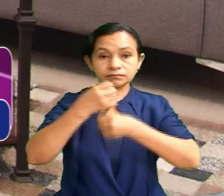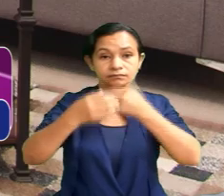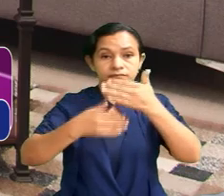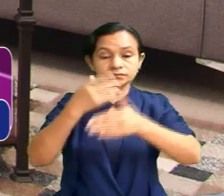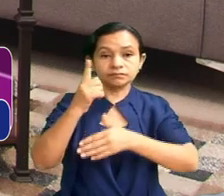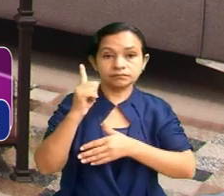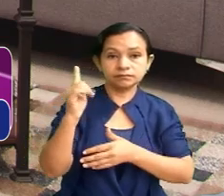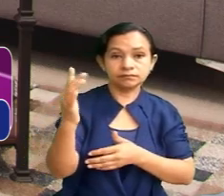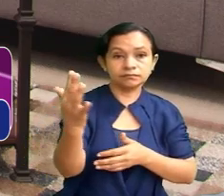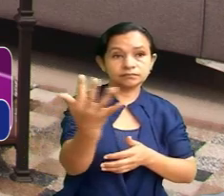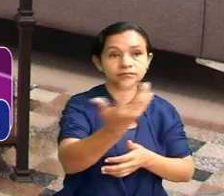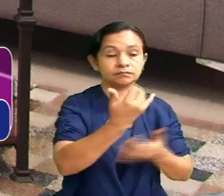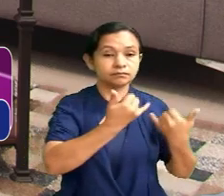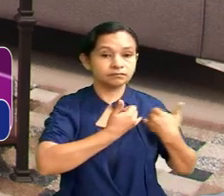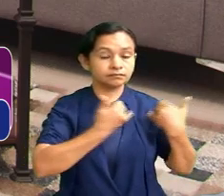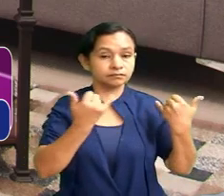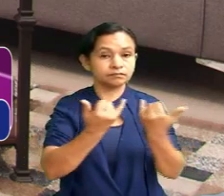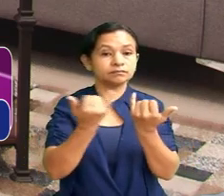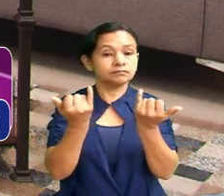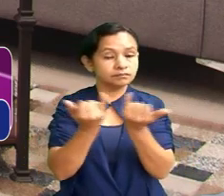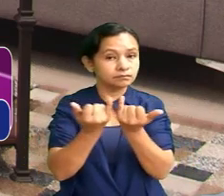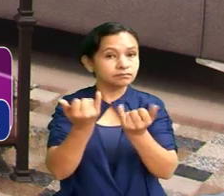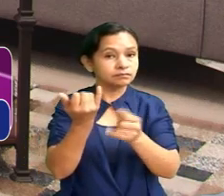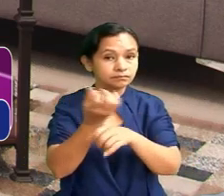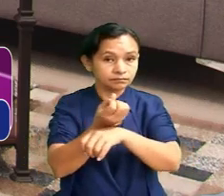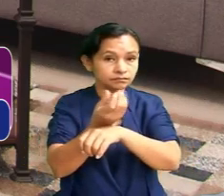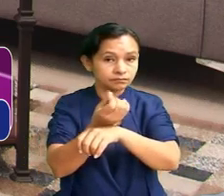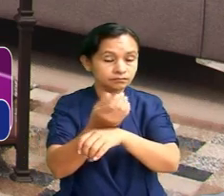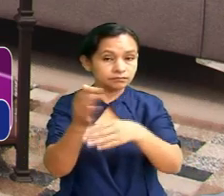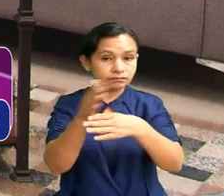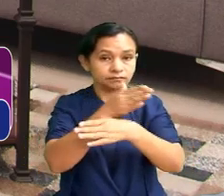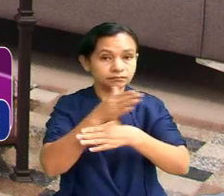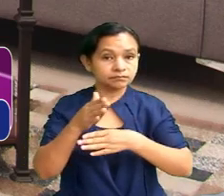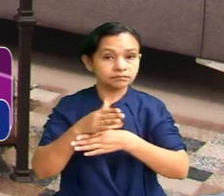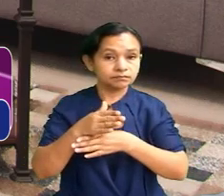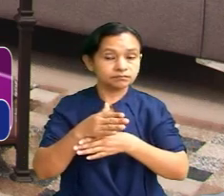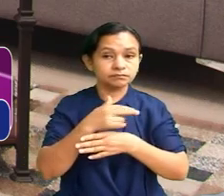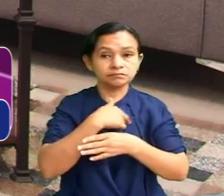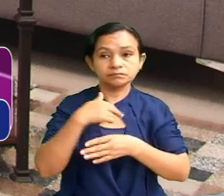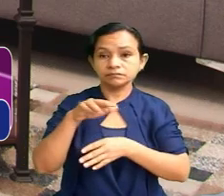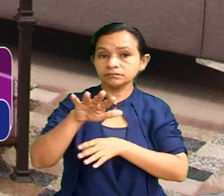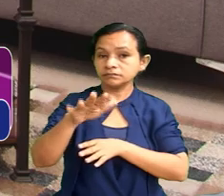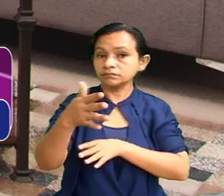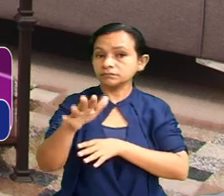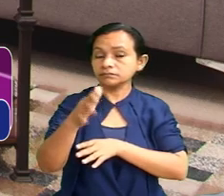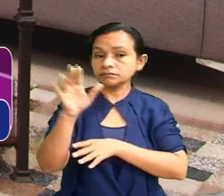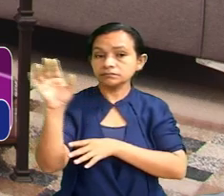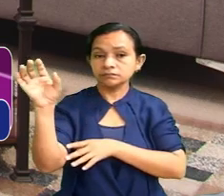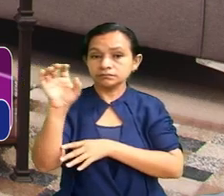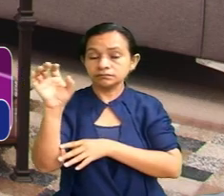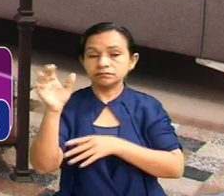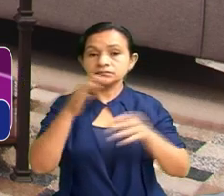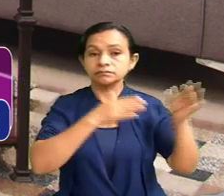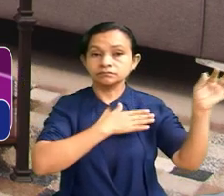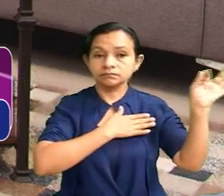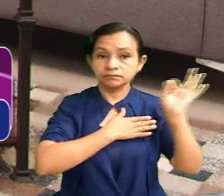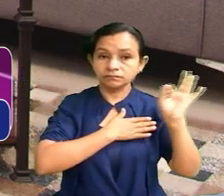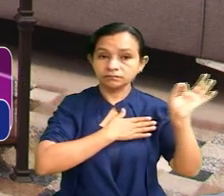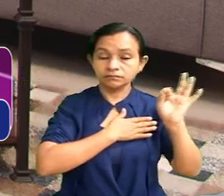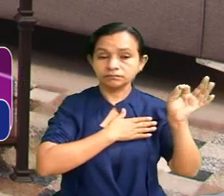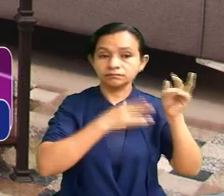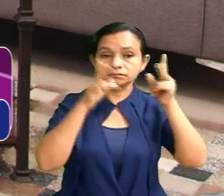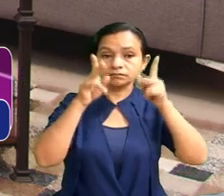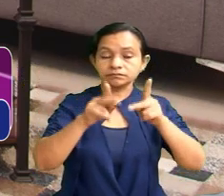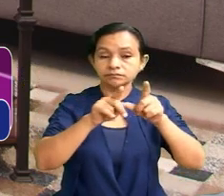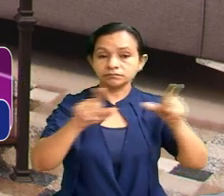instituciones pues al igual que las alcaldías también ya más o menos como enero febrero y ya tenemos planes